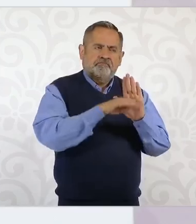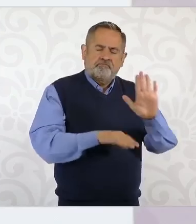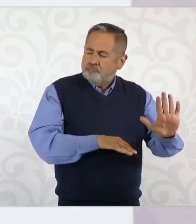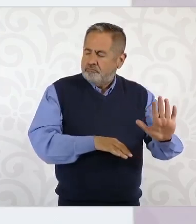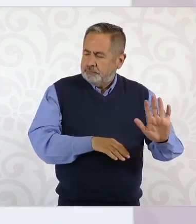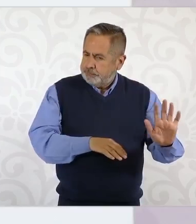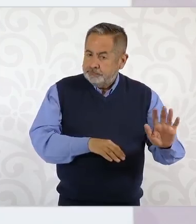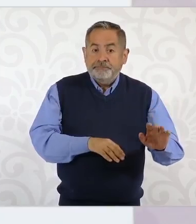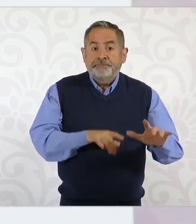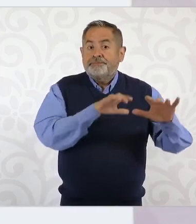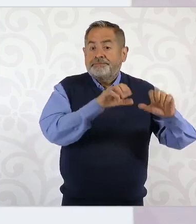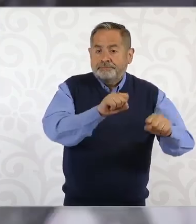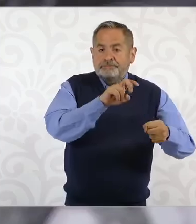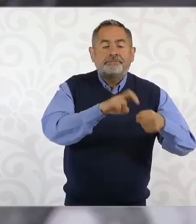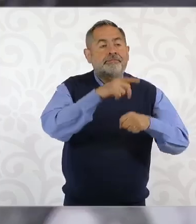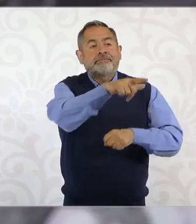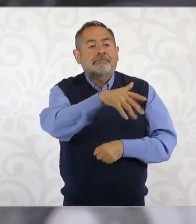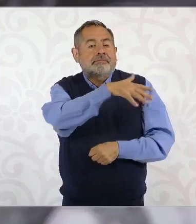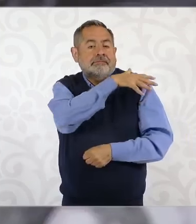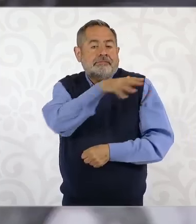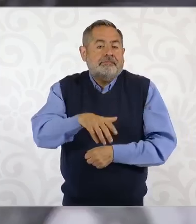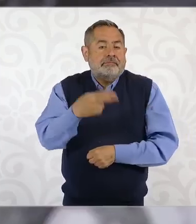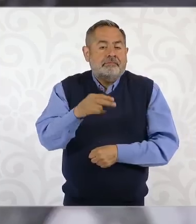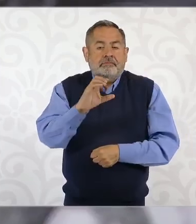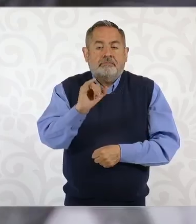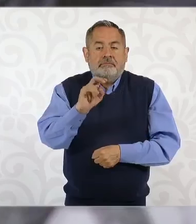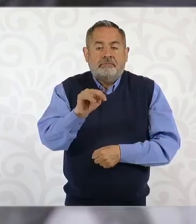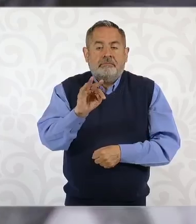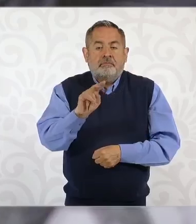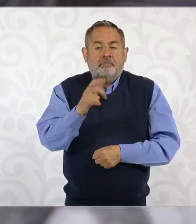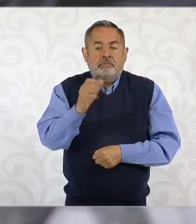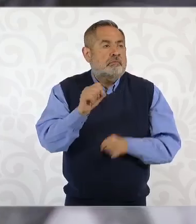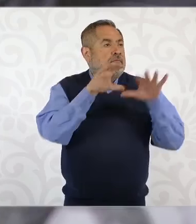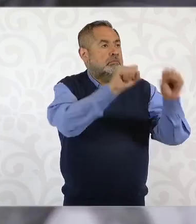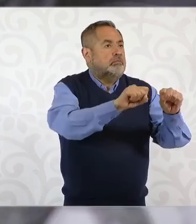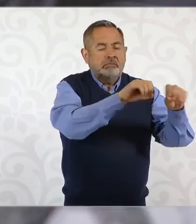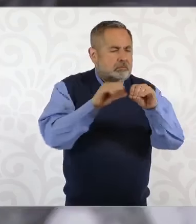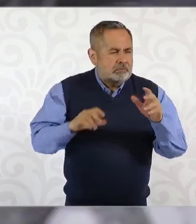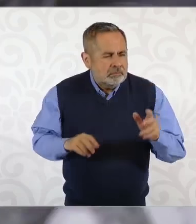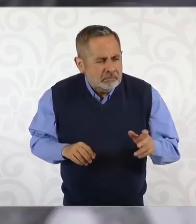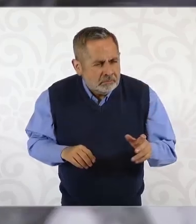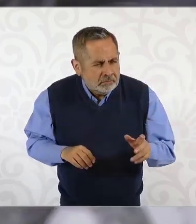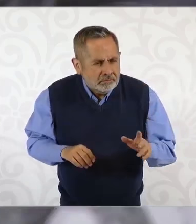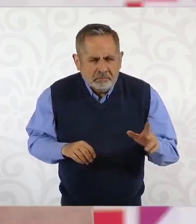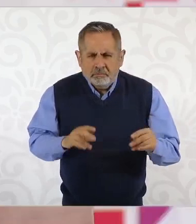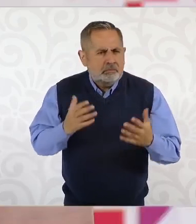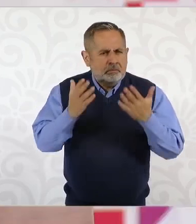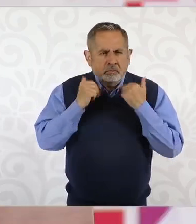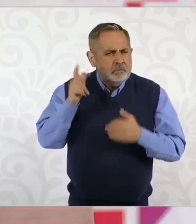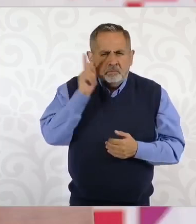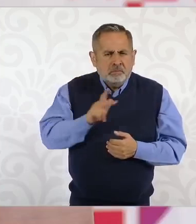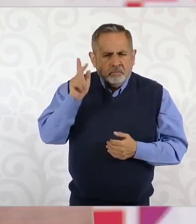Cienfuegos en Estados Unidos, que después se encuentra que en realidad fue una detención que no tenía ningún